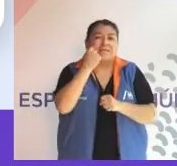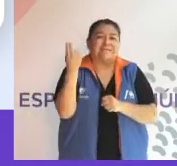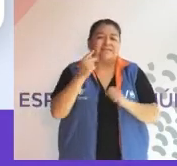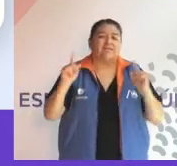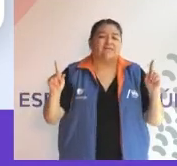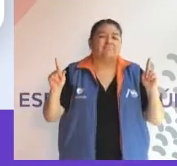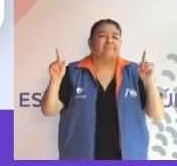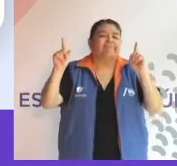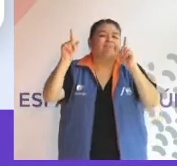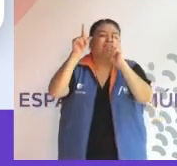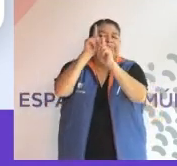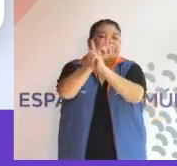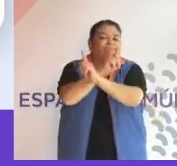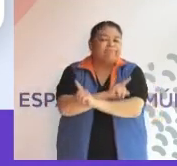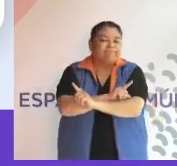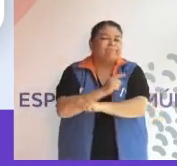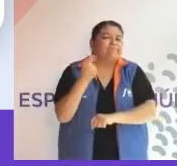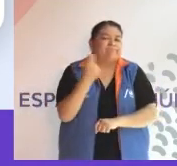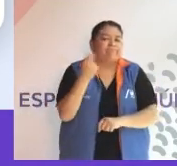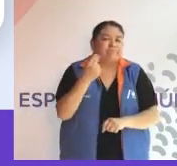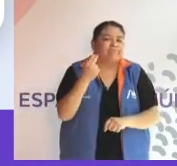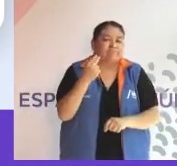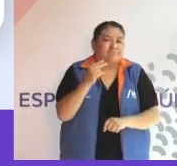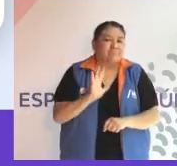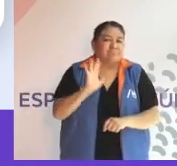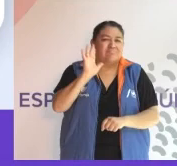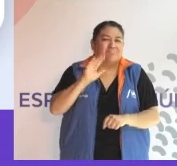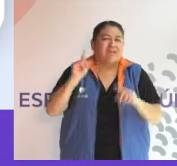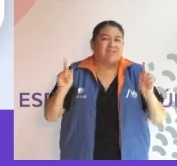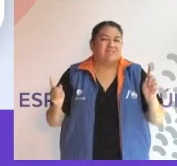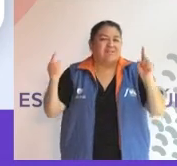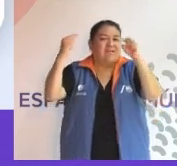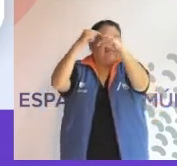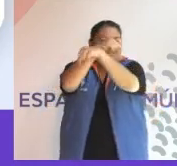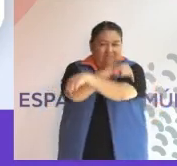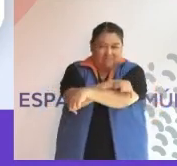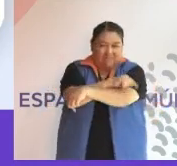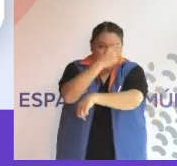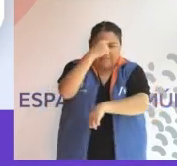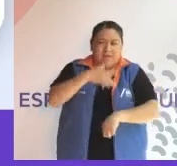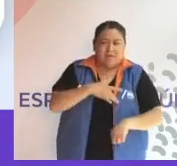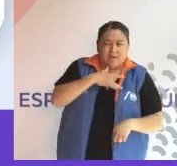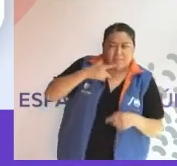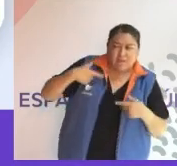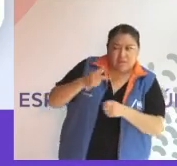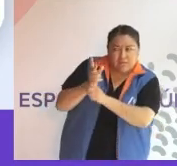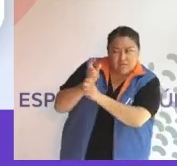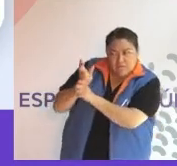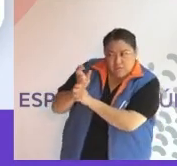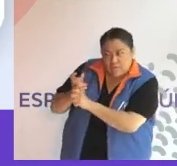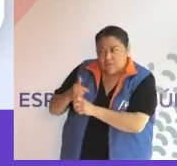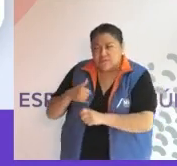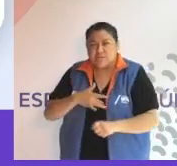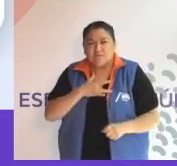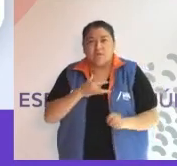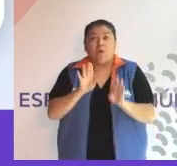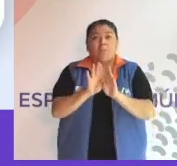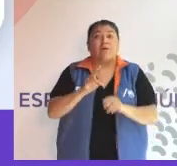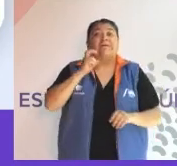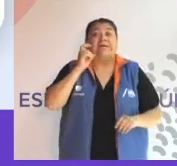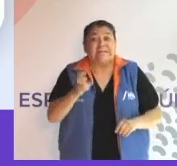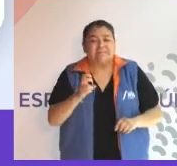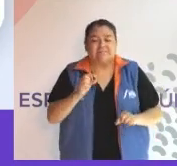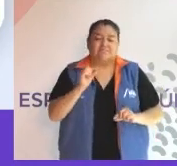nos metemos eso también un poquito, esos lentes a la hora de estar diseñando, integrando voluntarios, etcétera, creo que también nos vamos